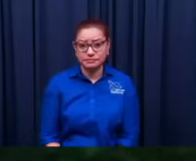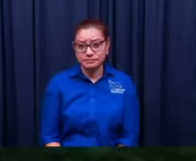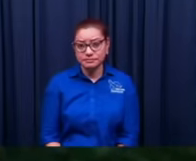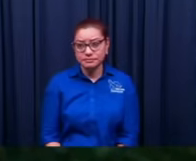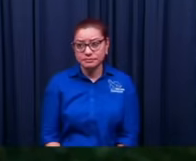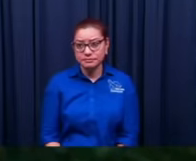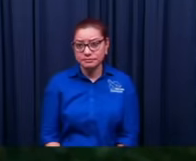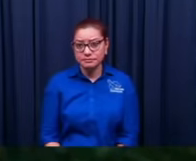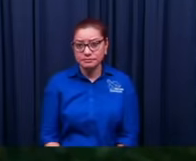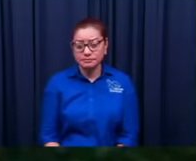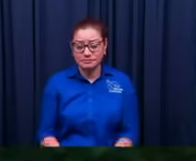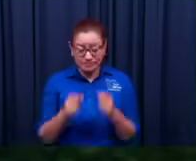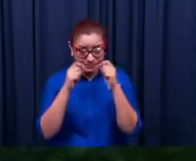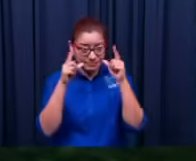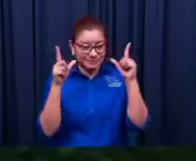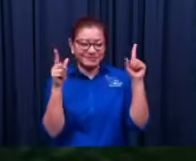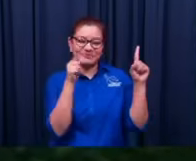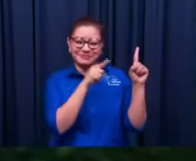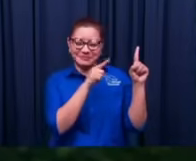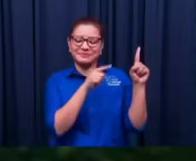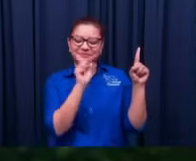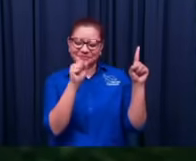Se va a llevar tremendas sorpresas.